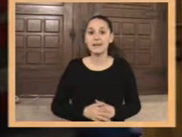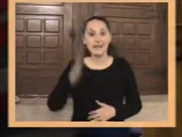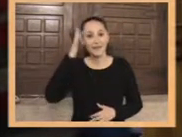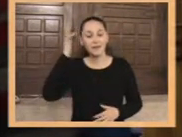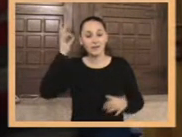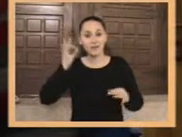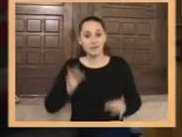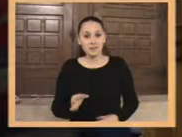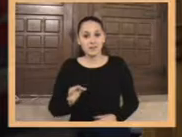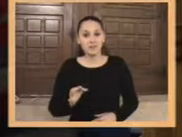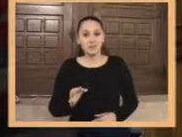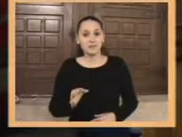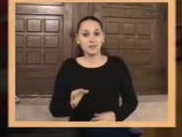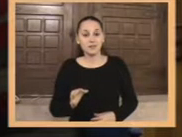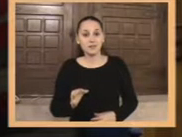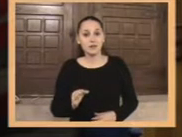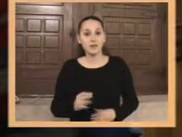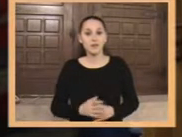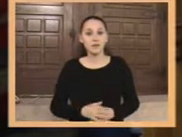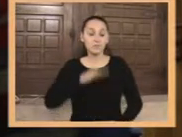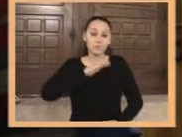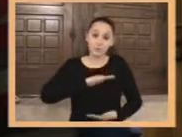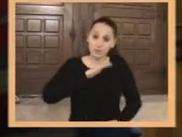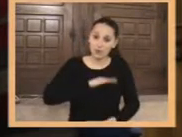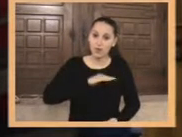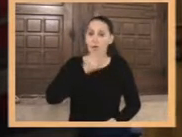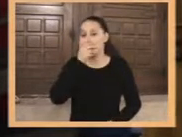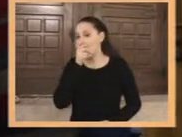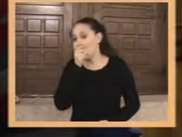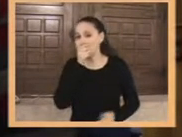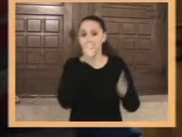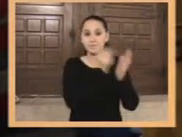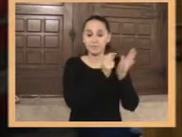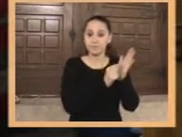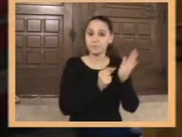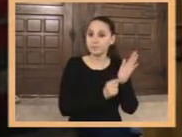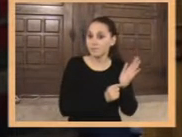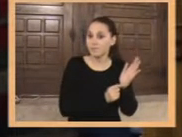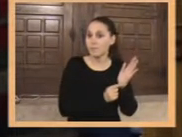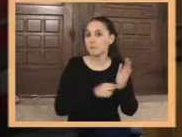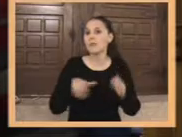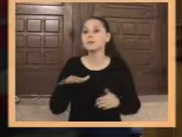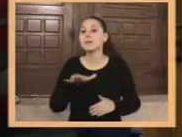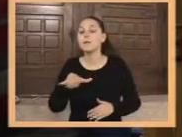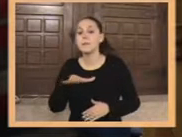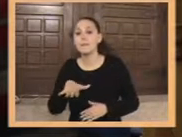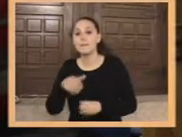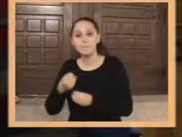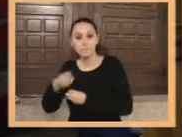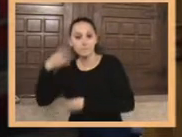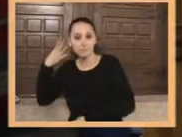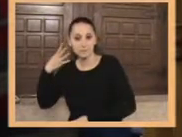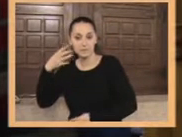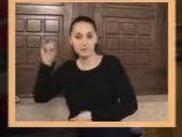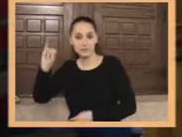que las competencias sobre el impuesto de bienes inmuebles es